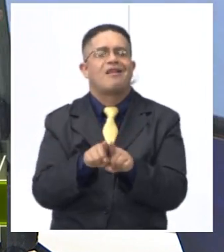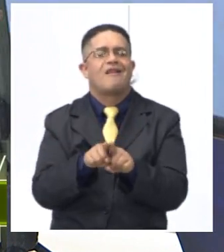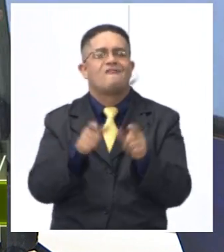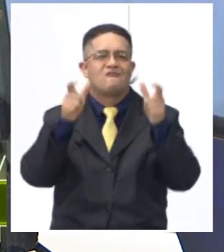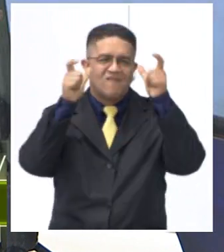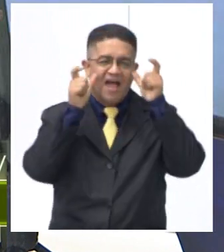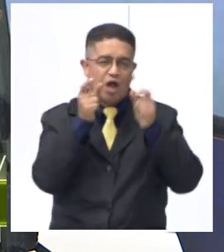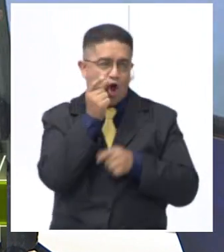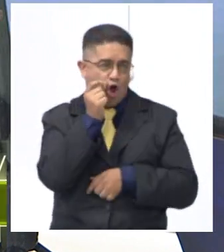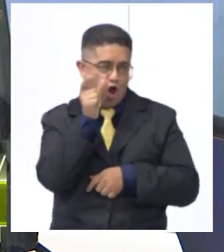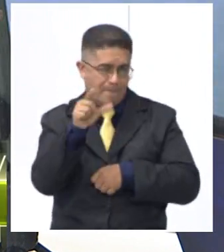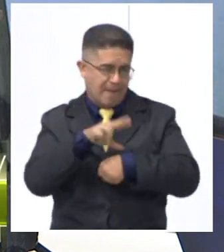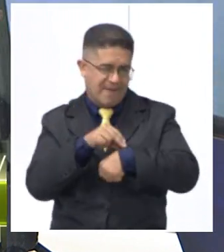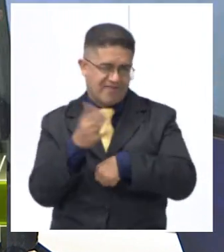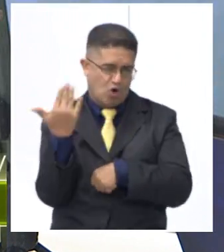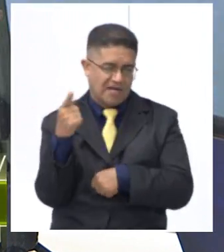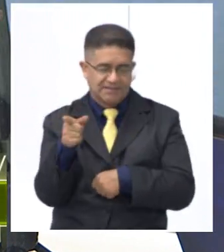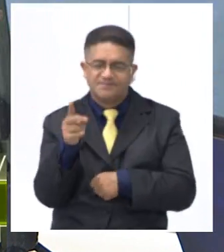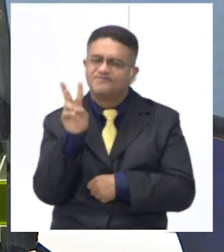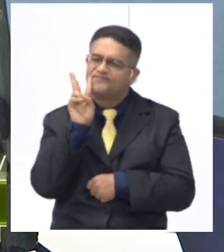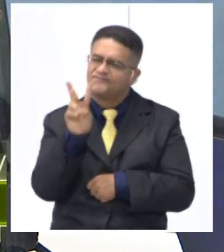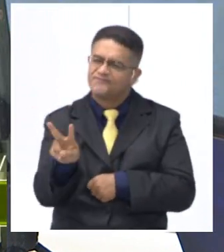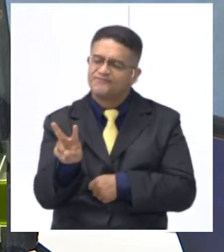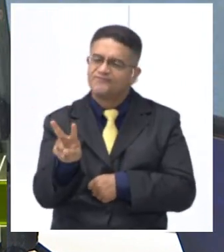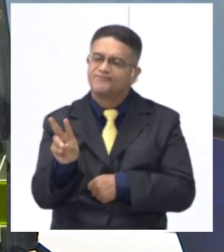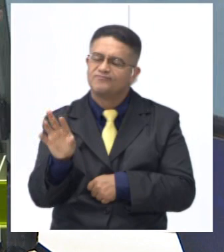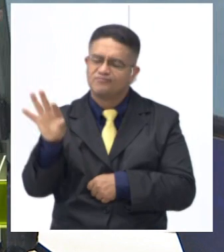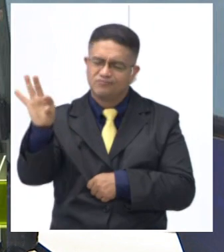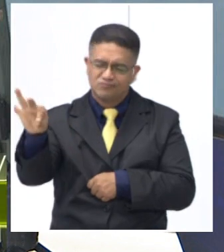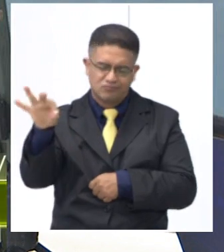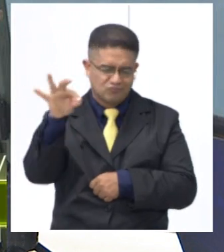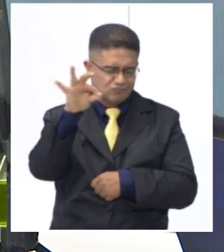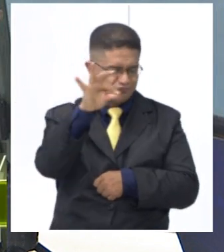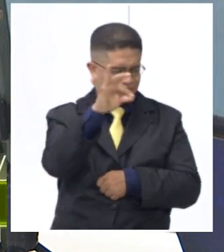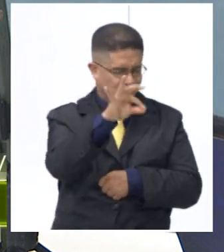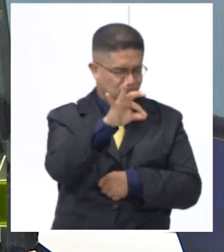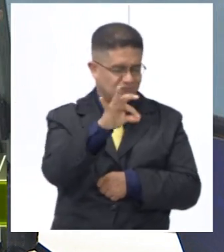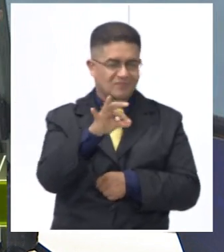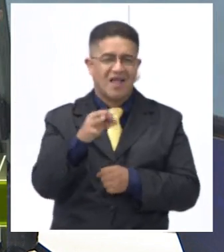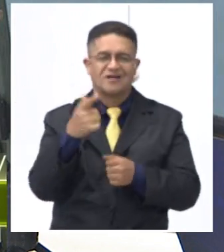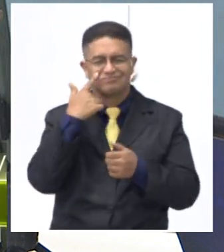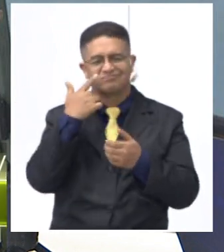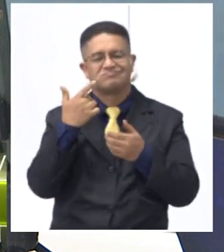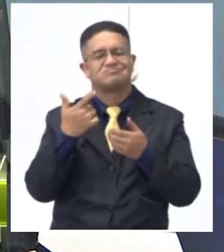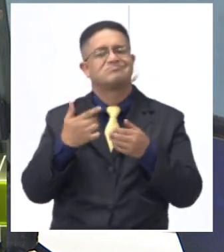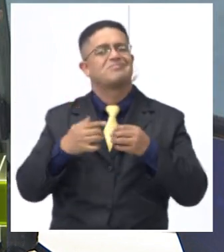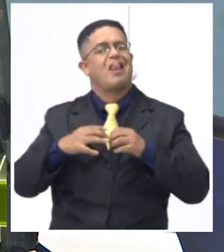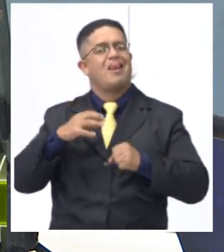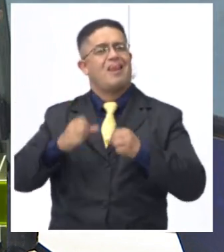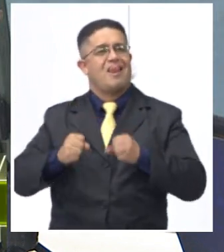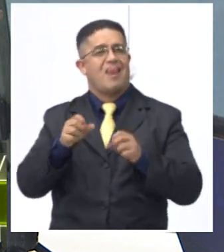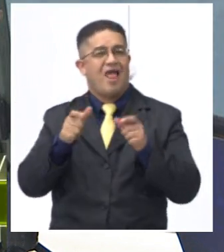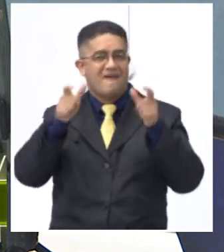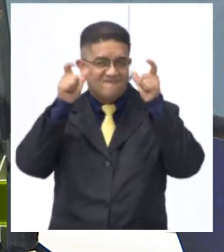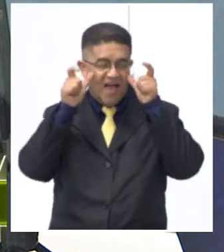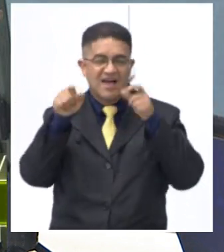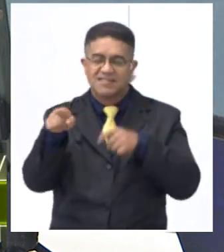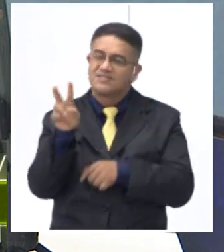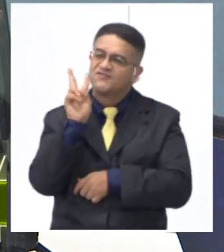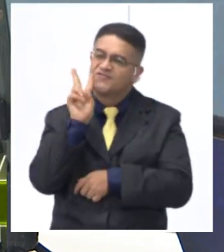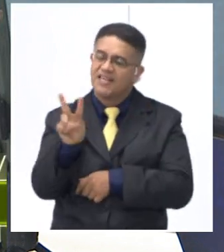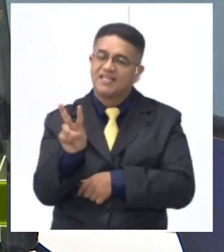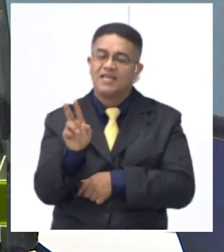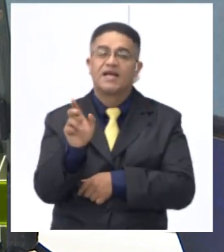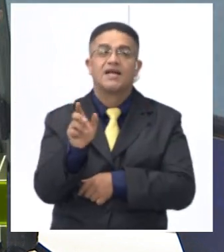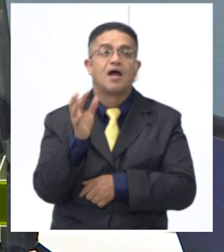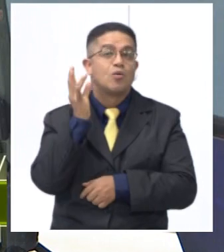gran clínico, se da cuenta que él tomaba esa muestra de la ubre de las vacas, que él se daba cuenta que las personas, las